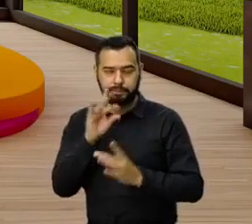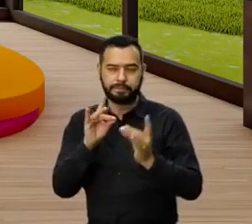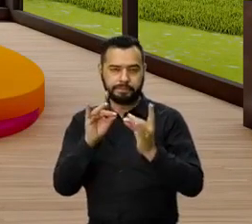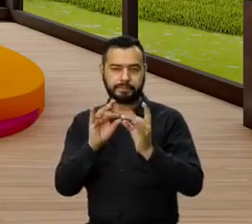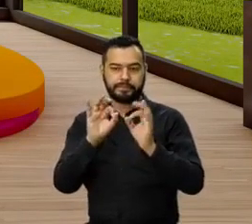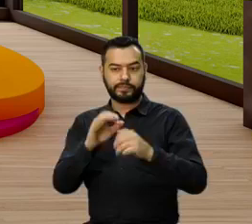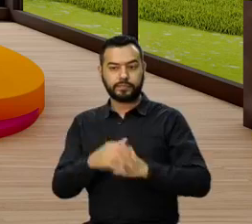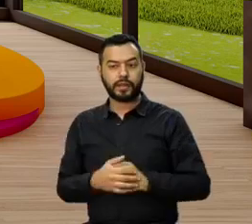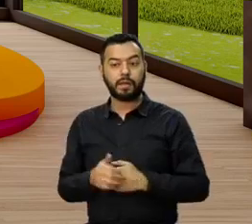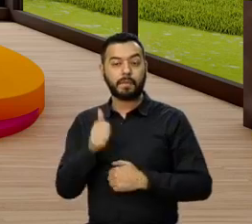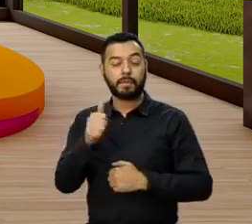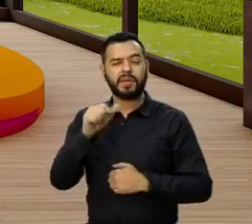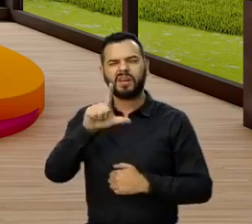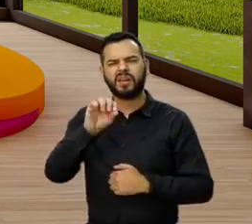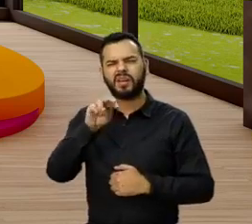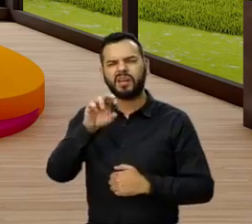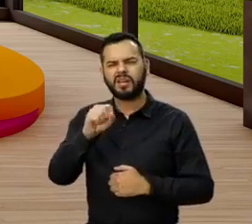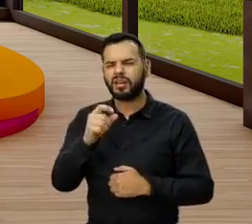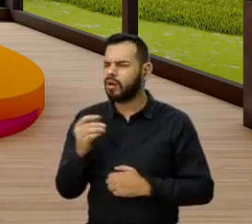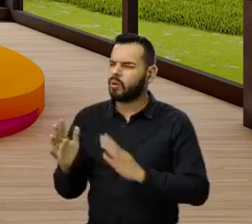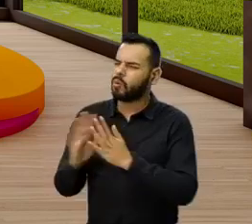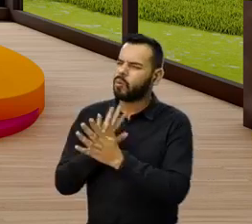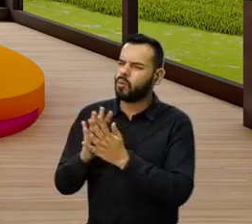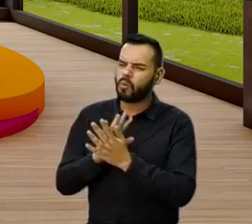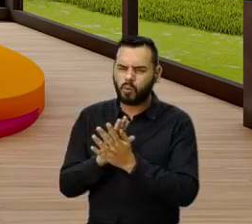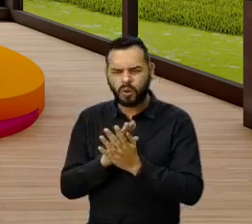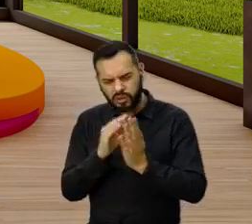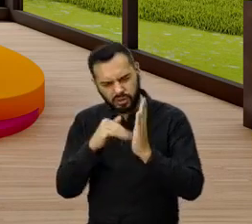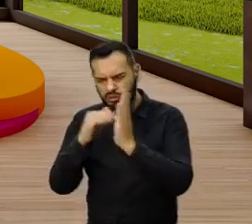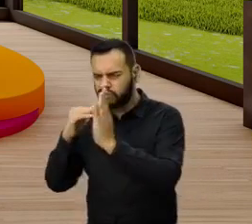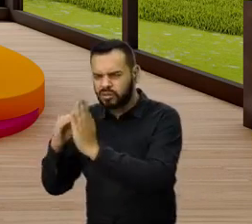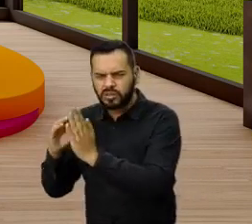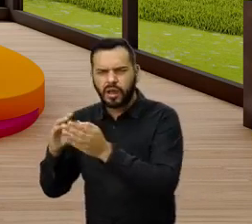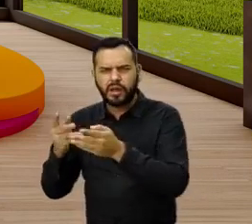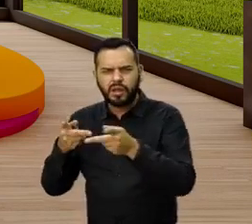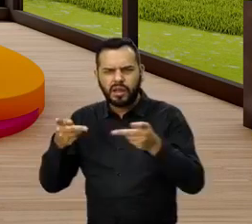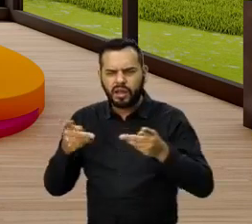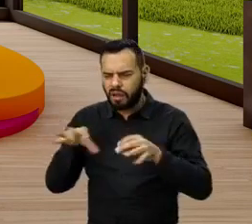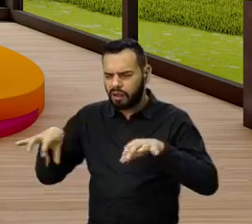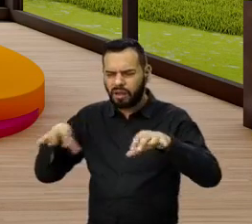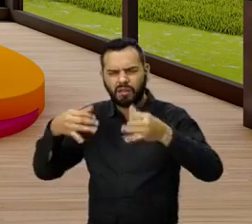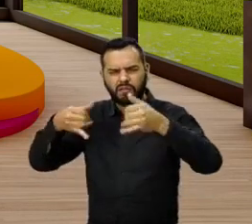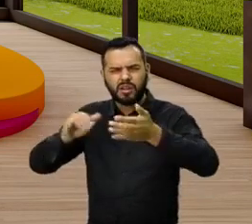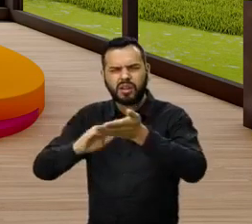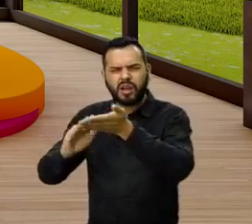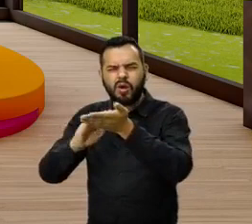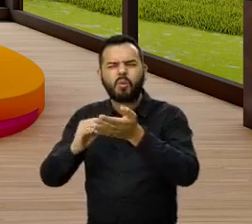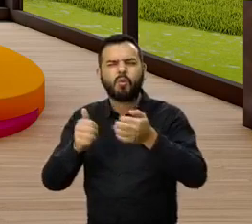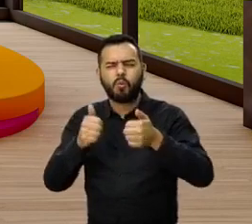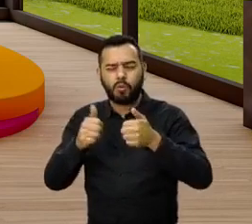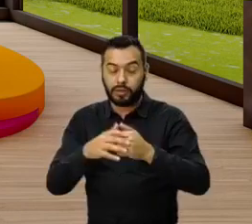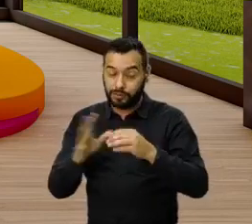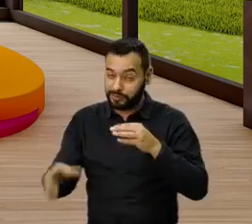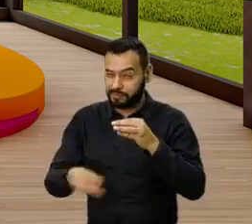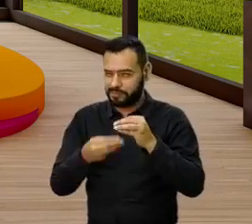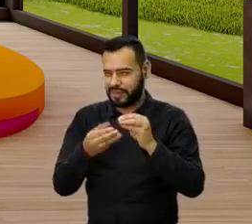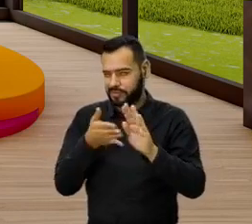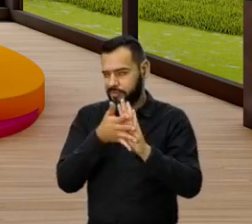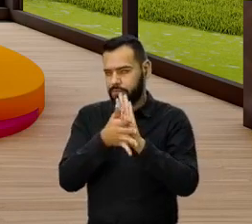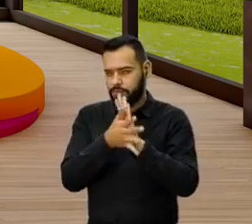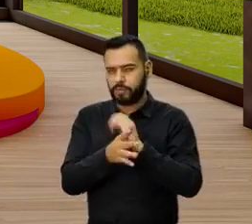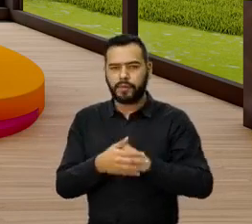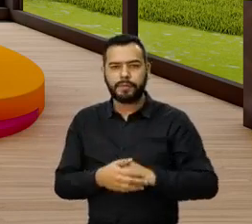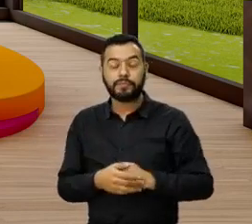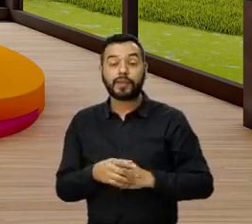muy bien linear y cuéntanos por favor qué tipos de acabados tienen estos apartamentos pueden entonces complementando un poquito lo que les decía hace un momento